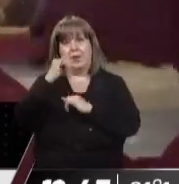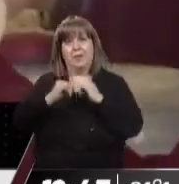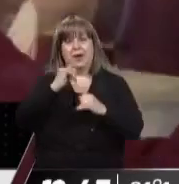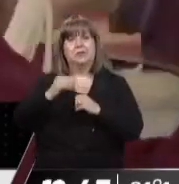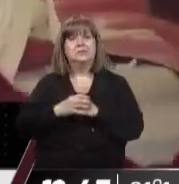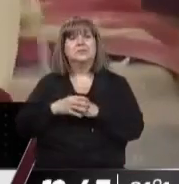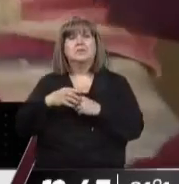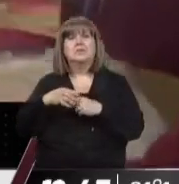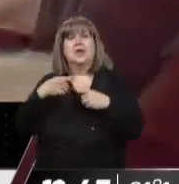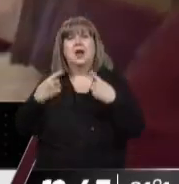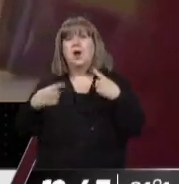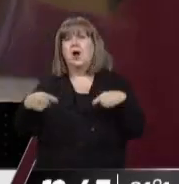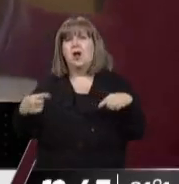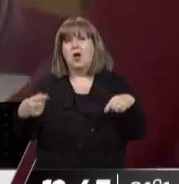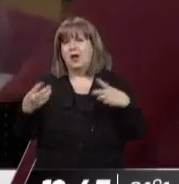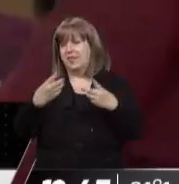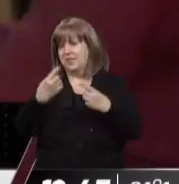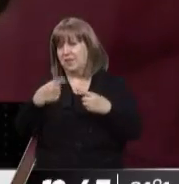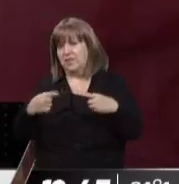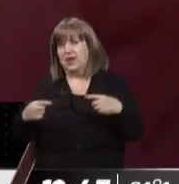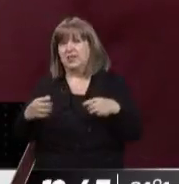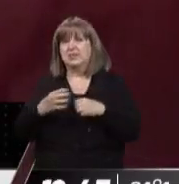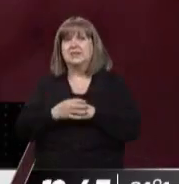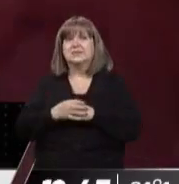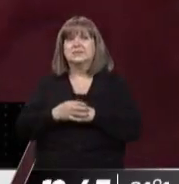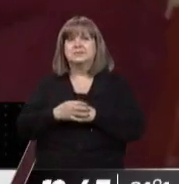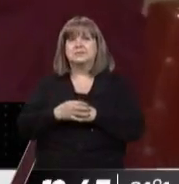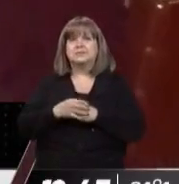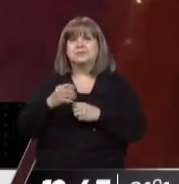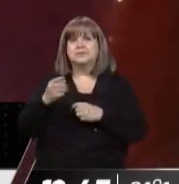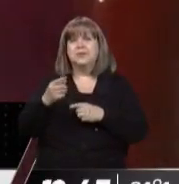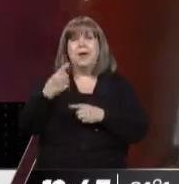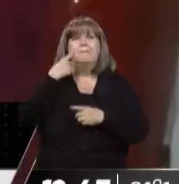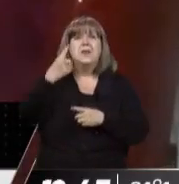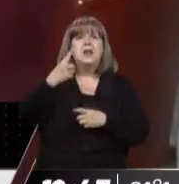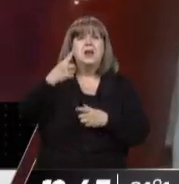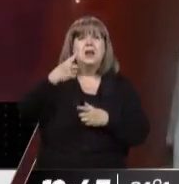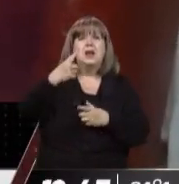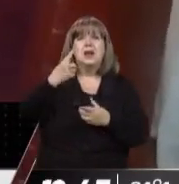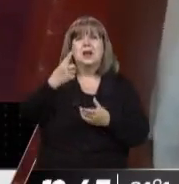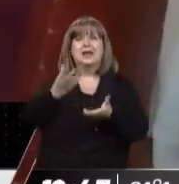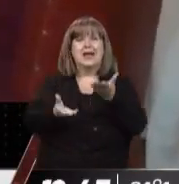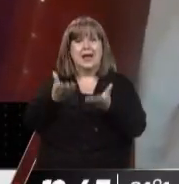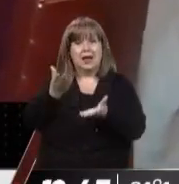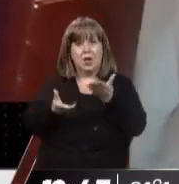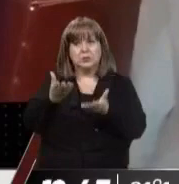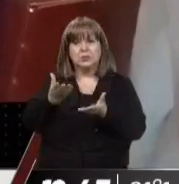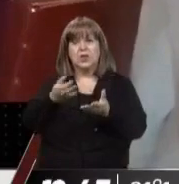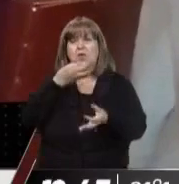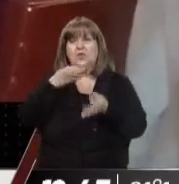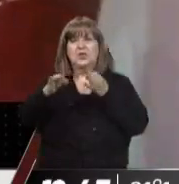tallarines de muchos colores y ya Gaby nos va a contar de esta especialización. ¿Se imaginan lo que son 1000 kilos de tallarines que vendidos